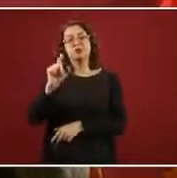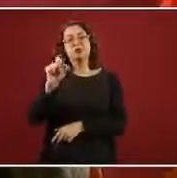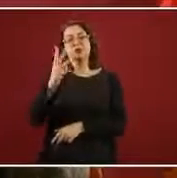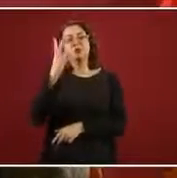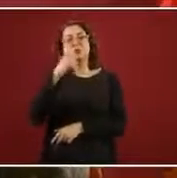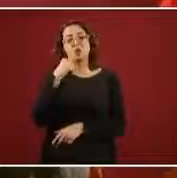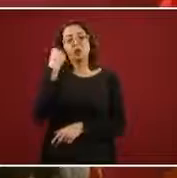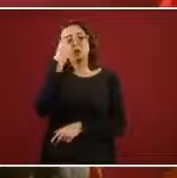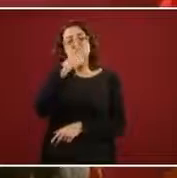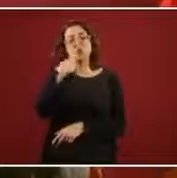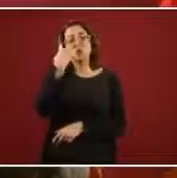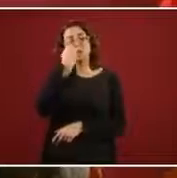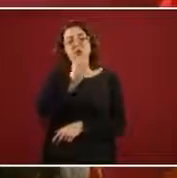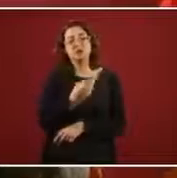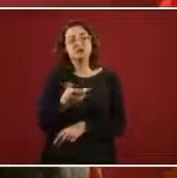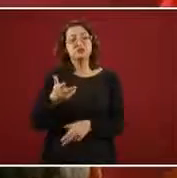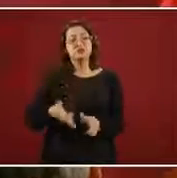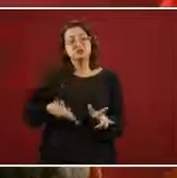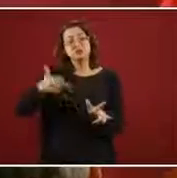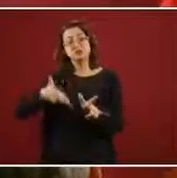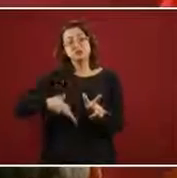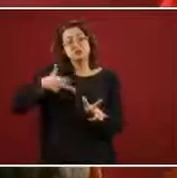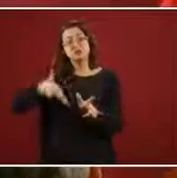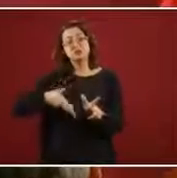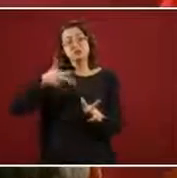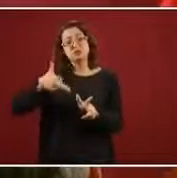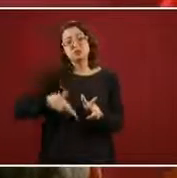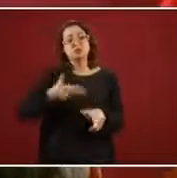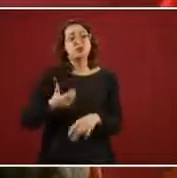Les estoy hablando de